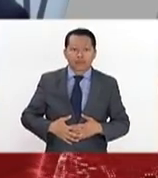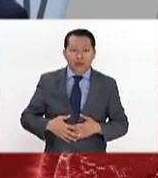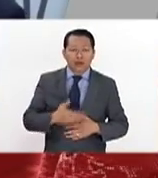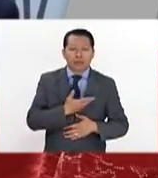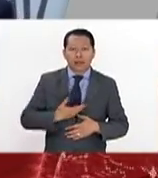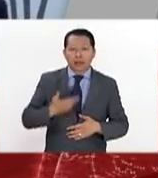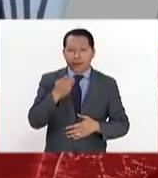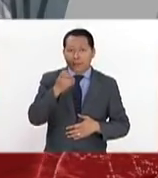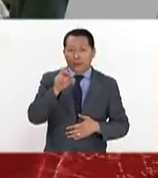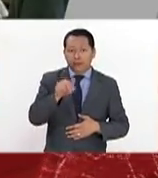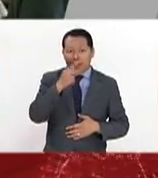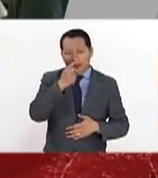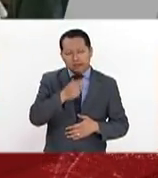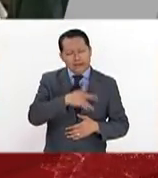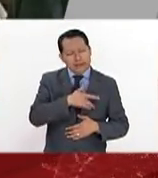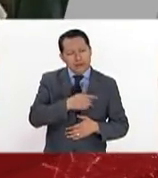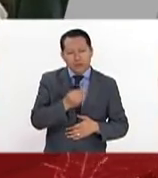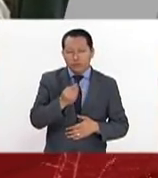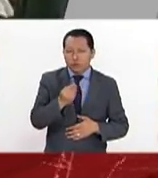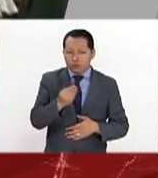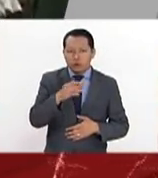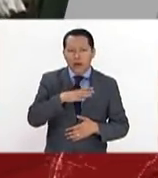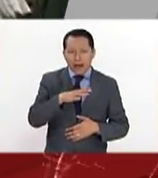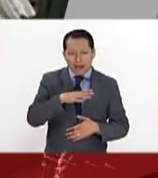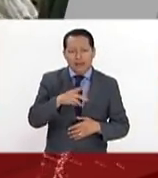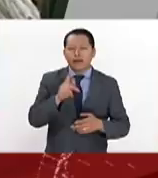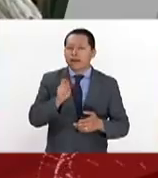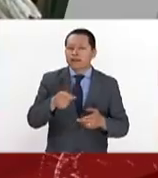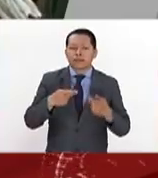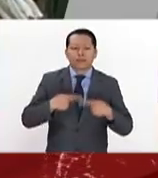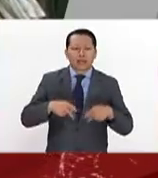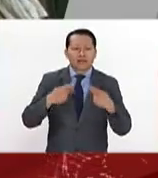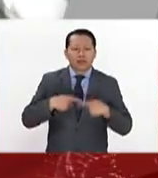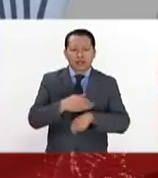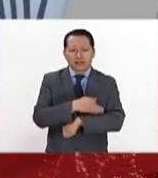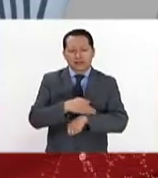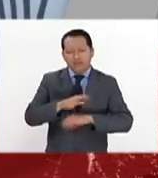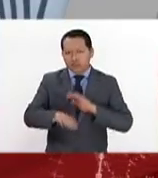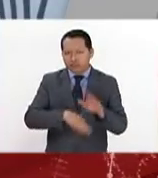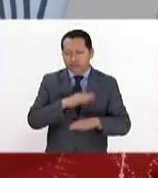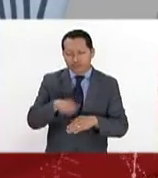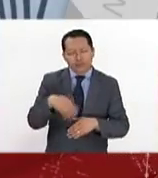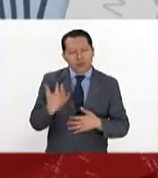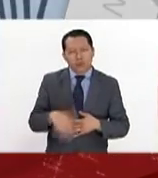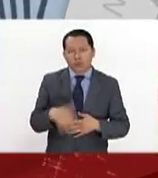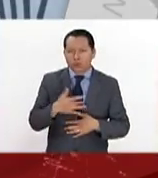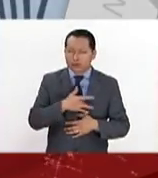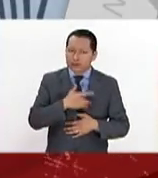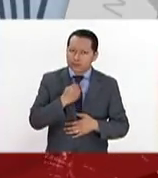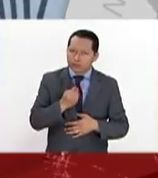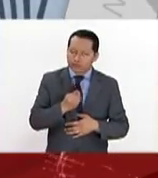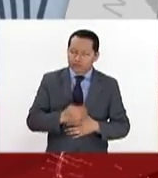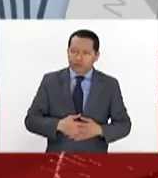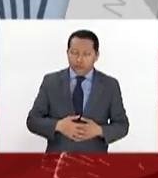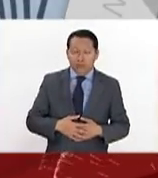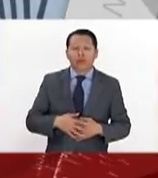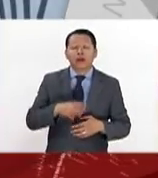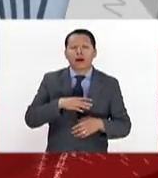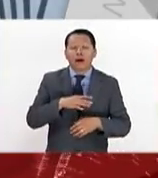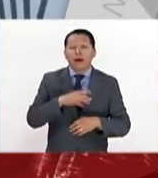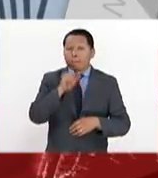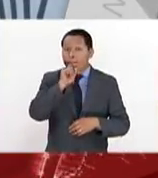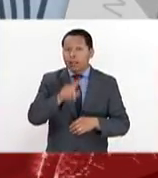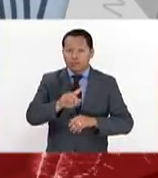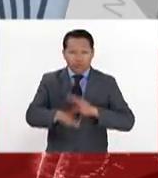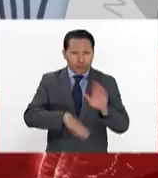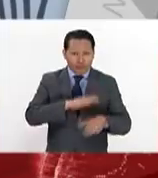presidente Enrique Peña Nieto expresa sus condolencias a los familiares de las víctimas. A los familiares de las víctimas les